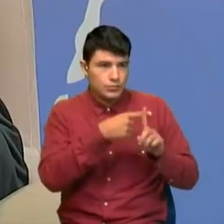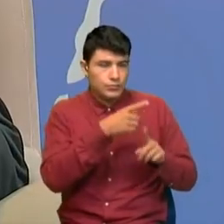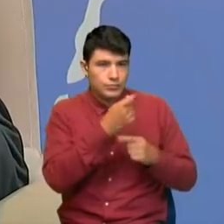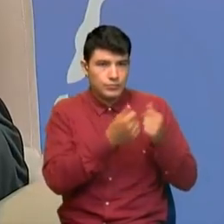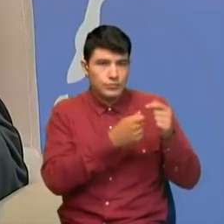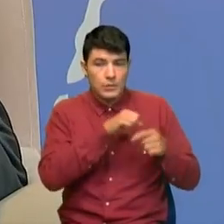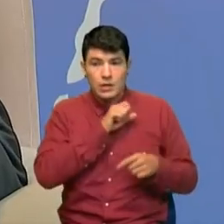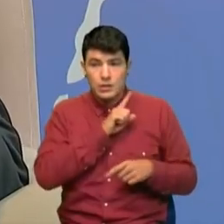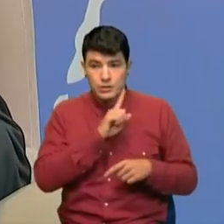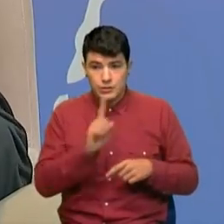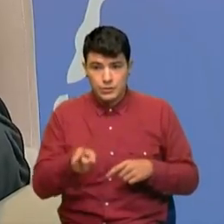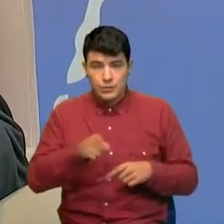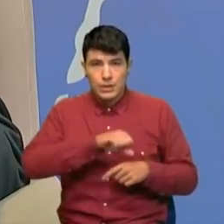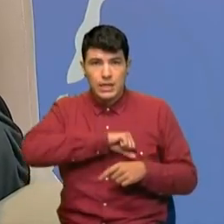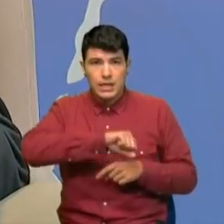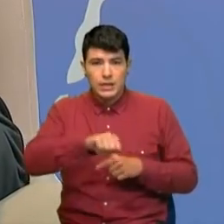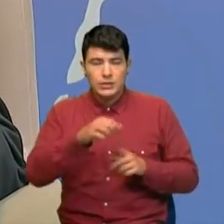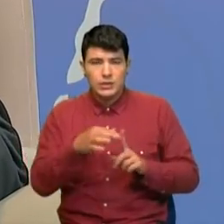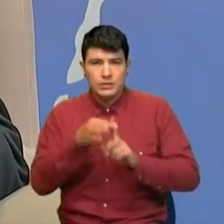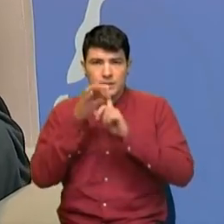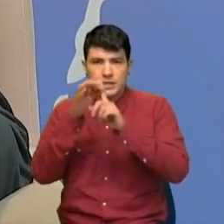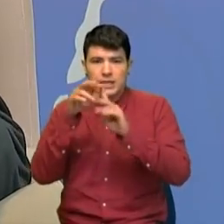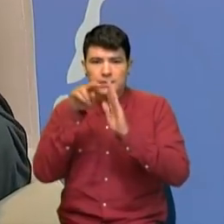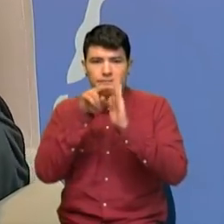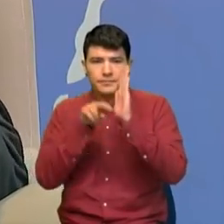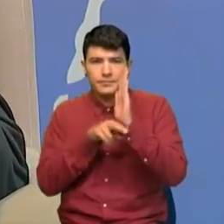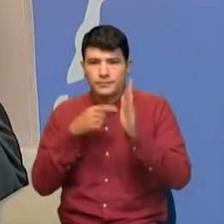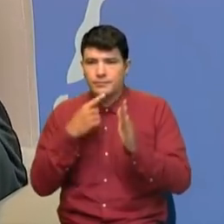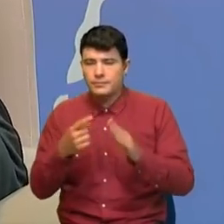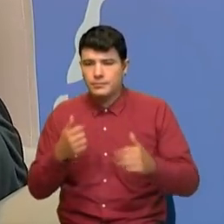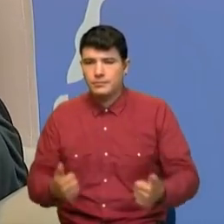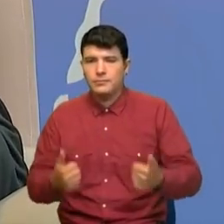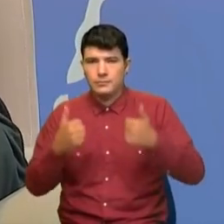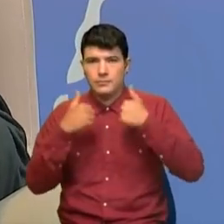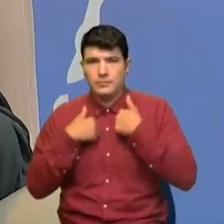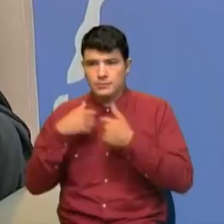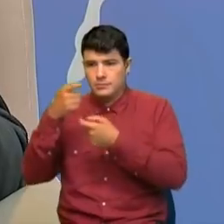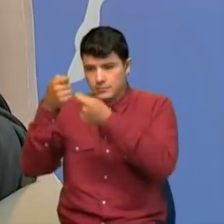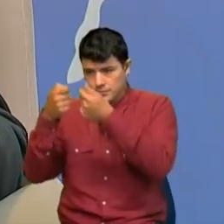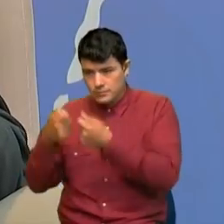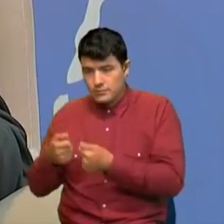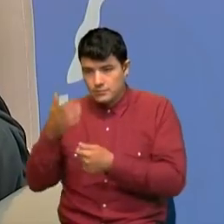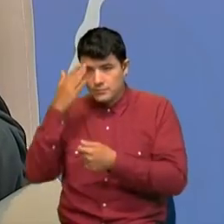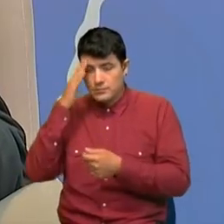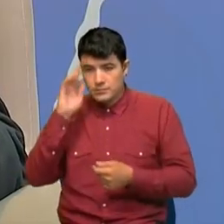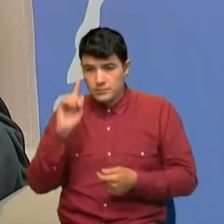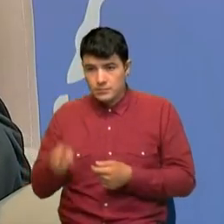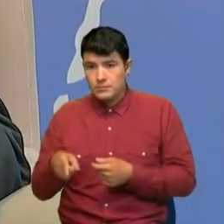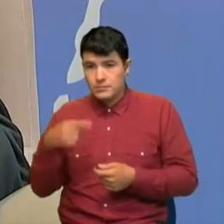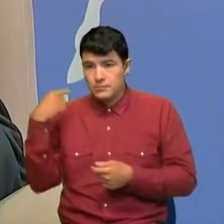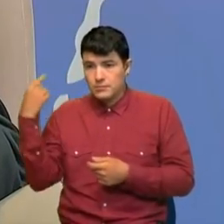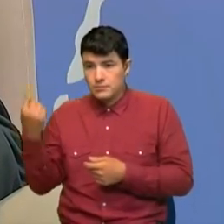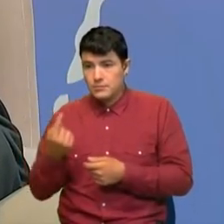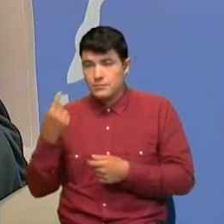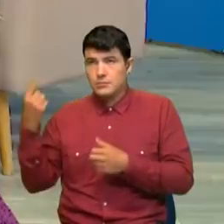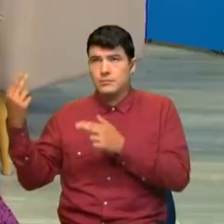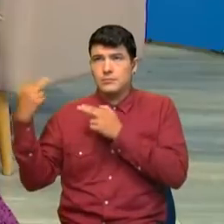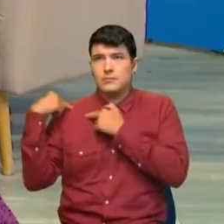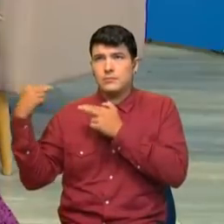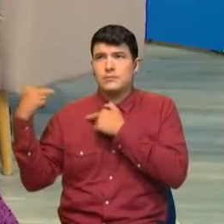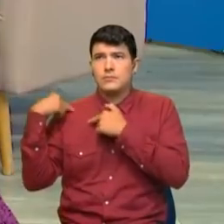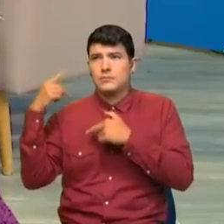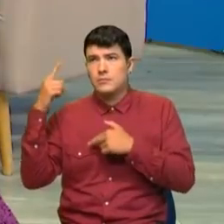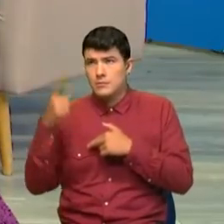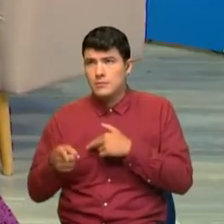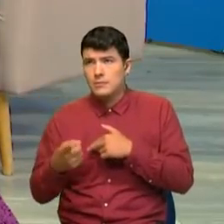especial que les da la norma, que es el beneficio de inventario, que es que ellos solamente se van a hacer responsables de